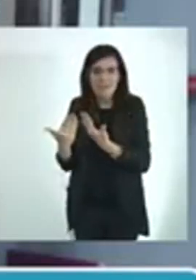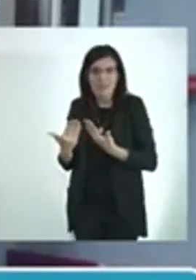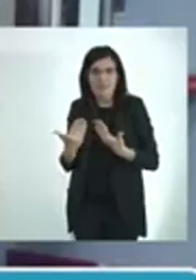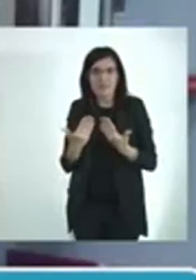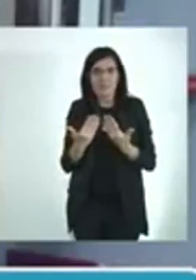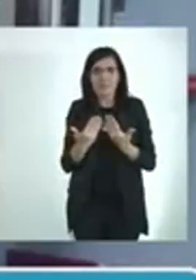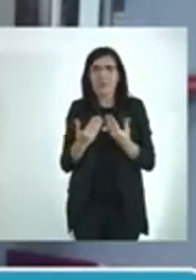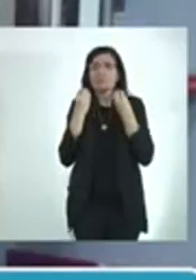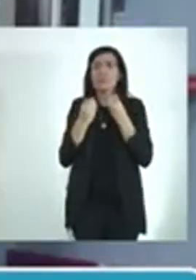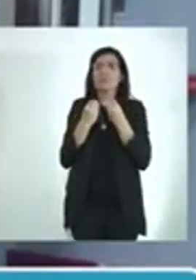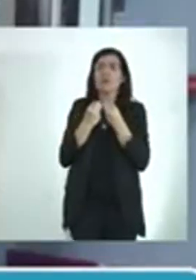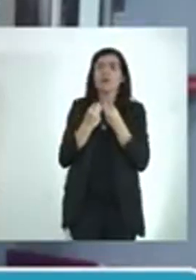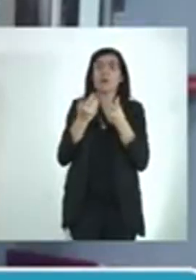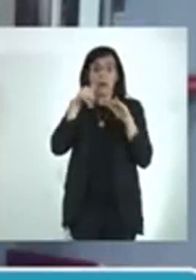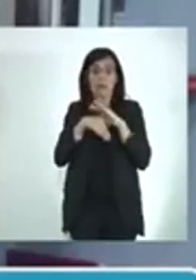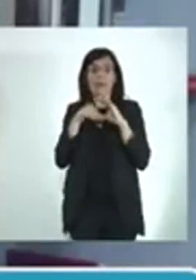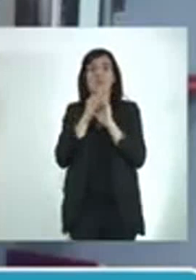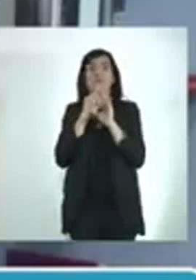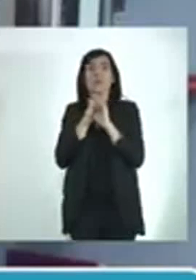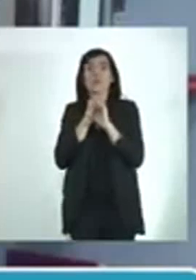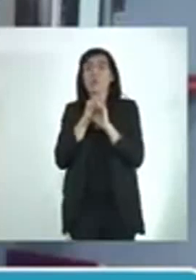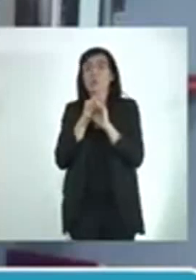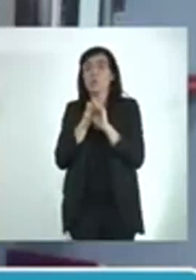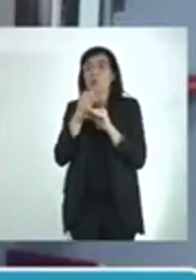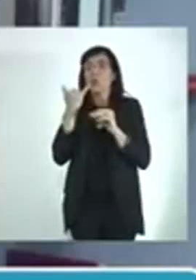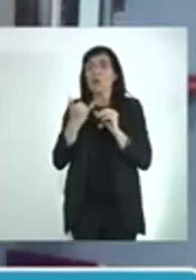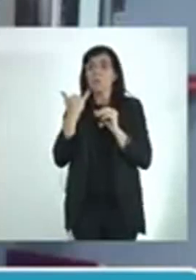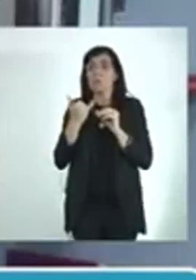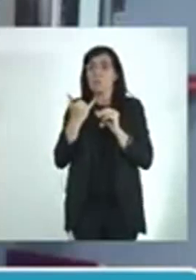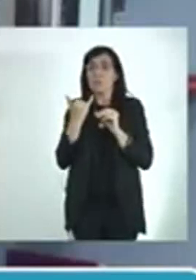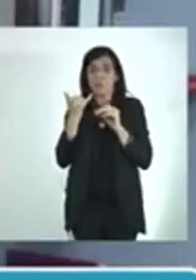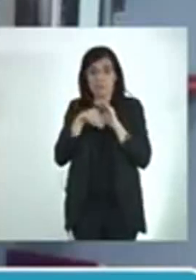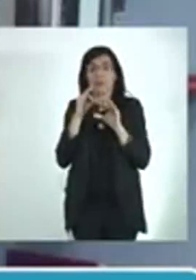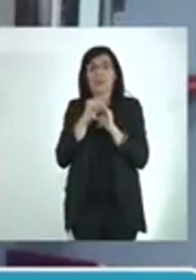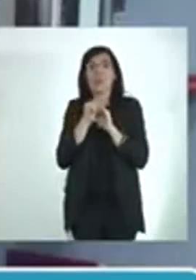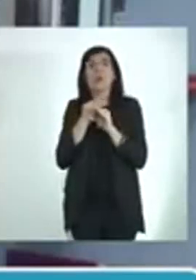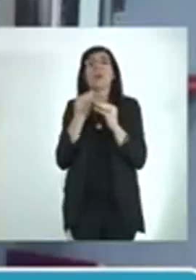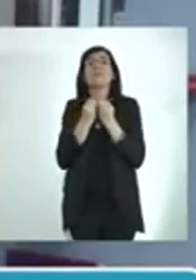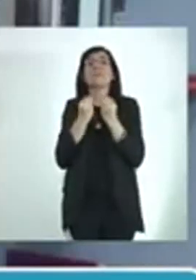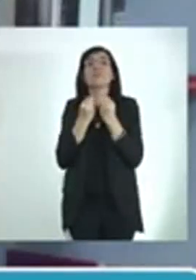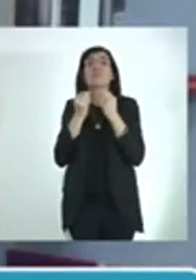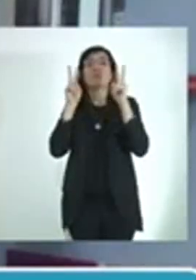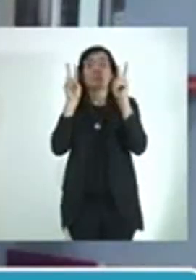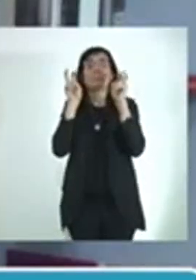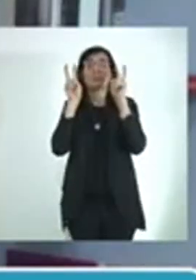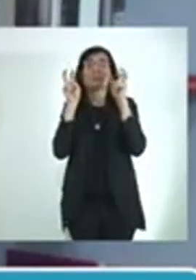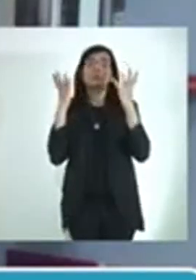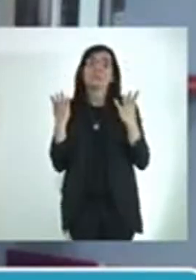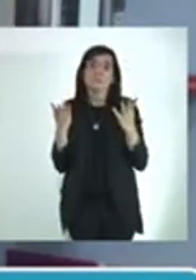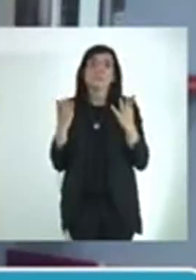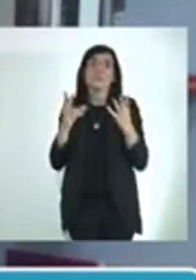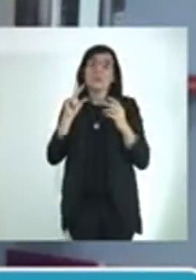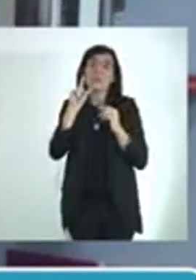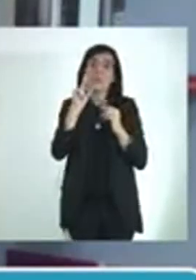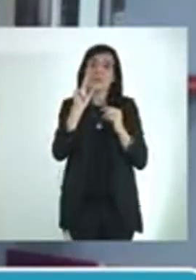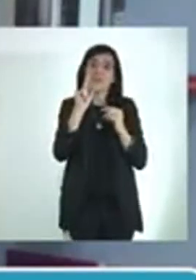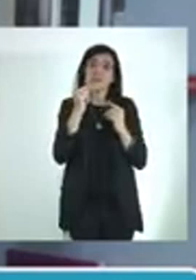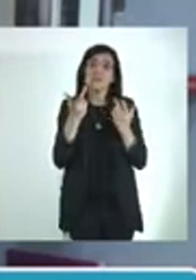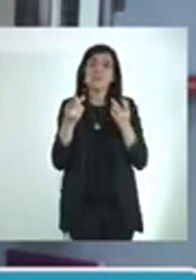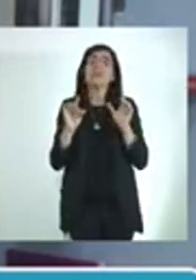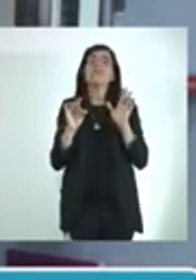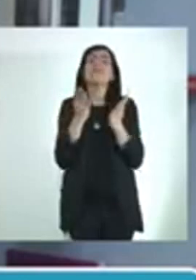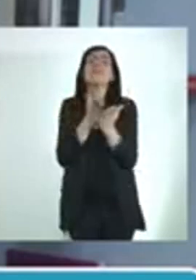en las escuelas y que esas respuestas estén mediadas del nuevo enfoque, que ya no es nuevo, tiene casi 40 años, de